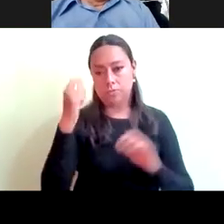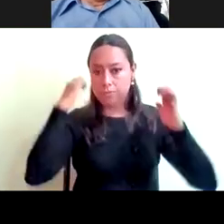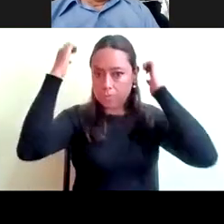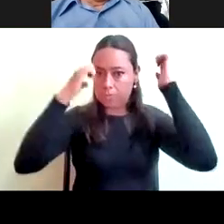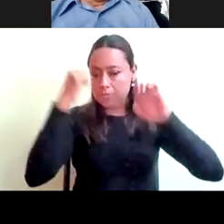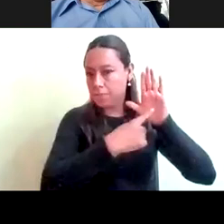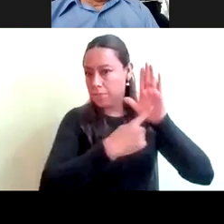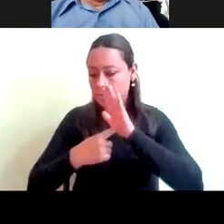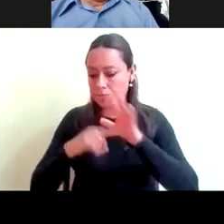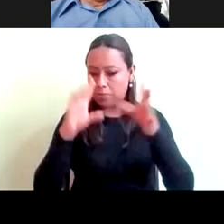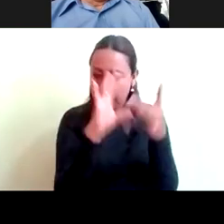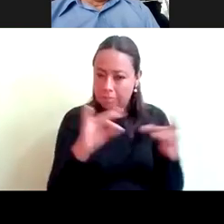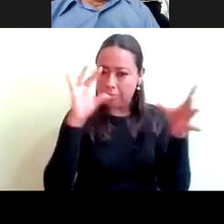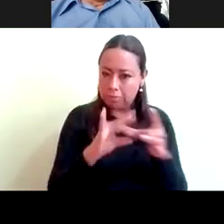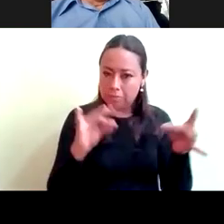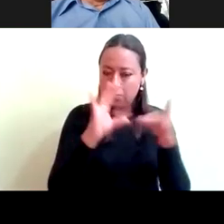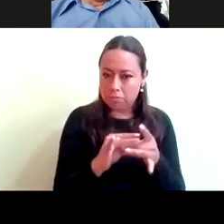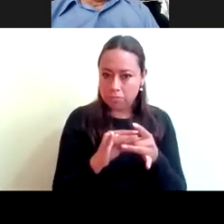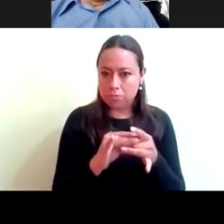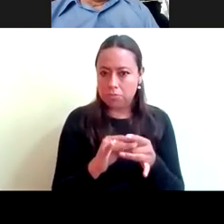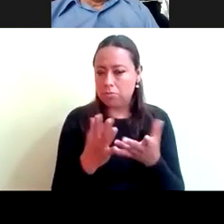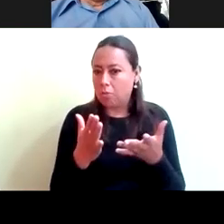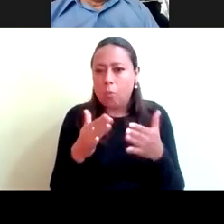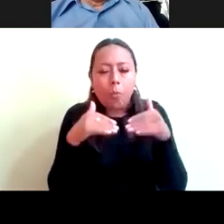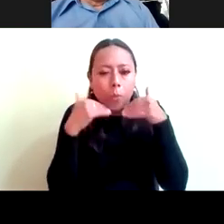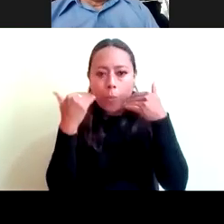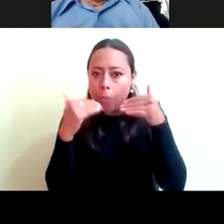más mínima regla elemental de cortesía